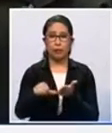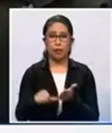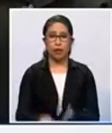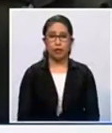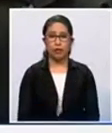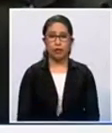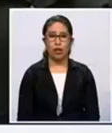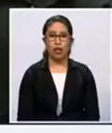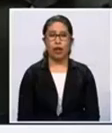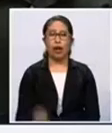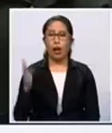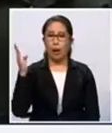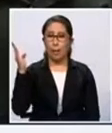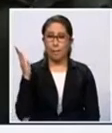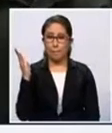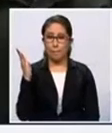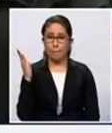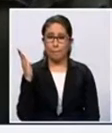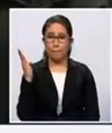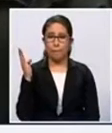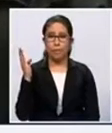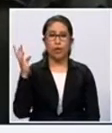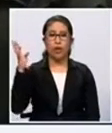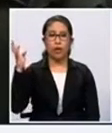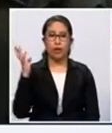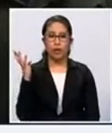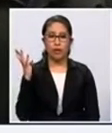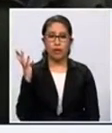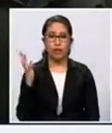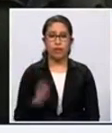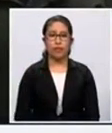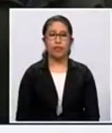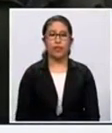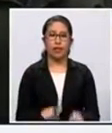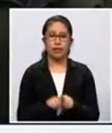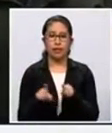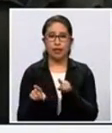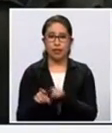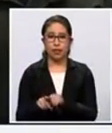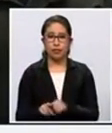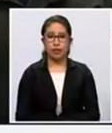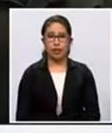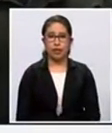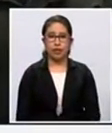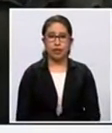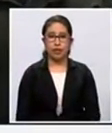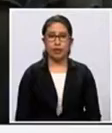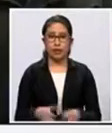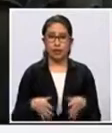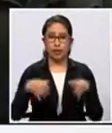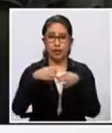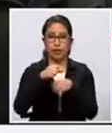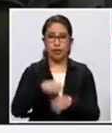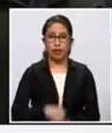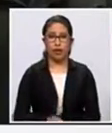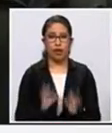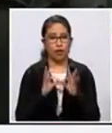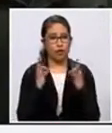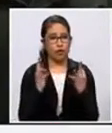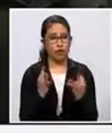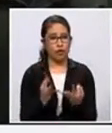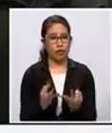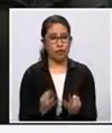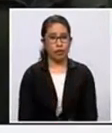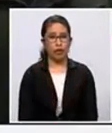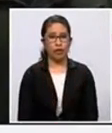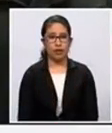renta dignidad, el bono de familia y también lo que es la canasta familiar. Quiere decir